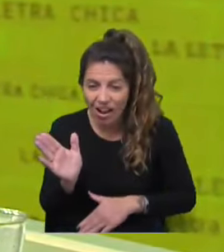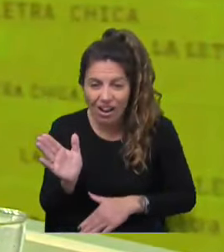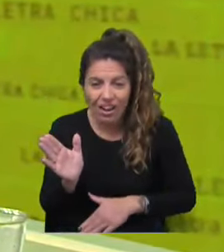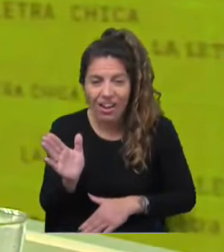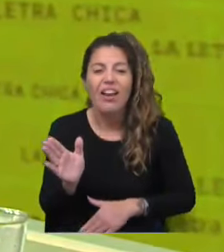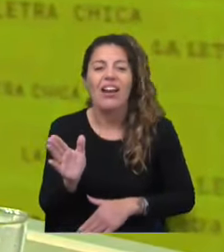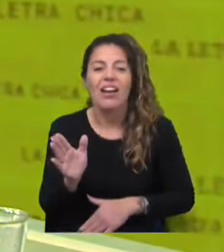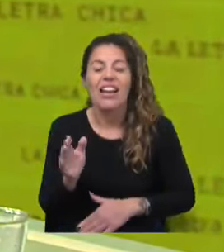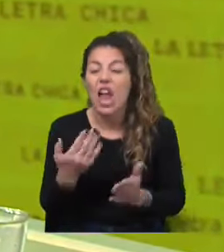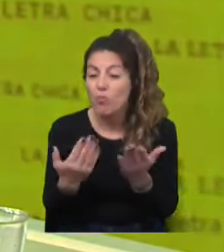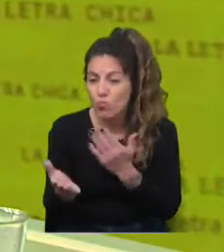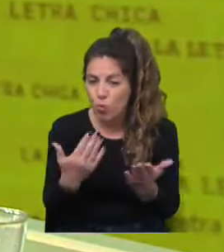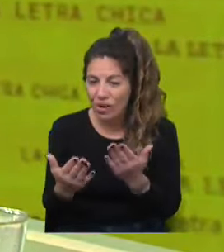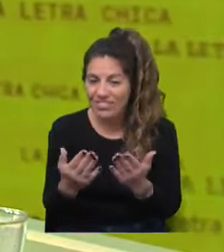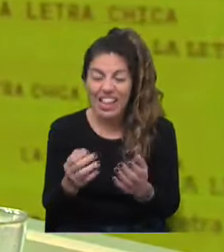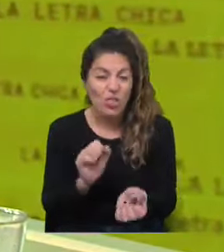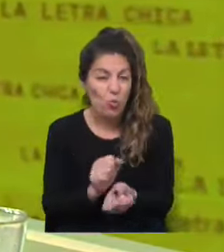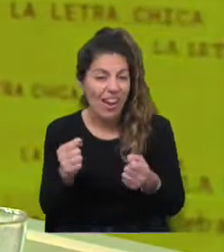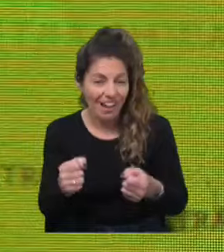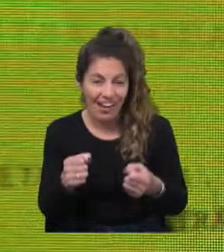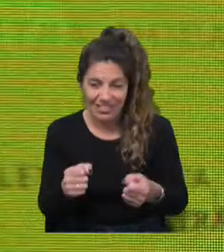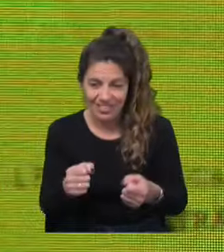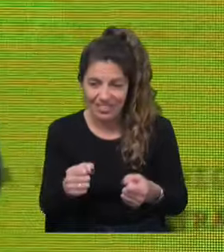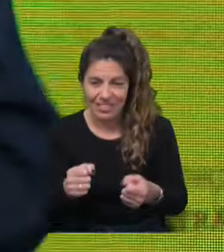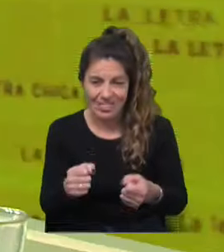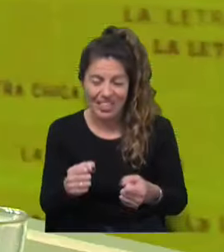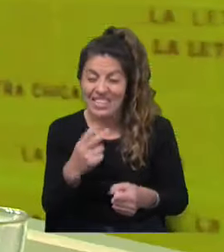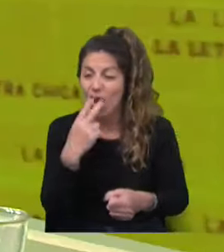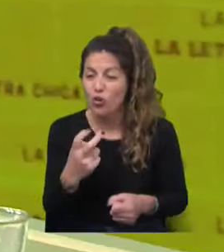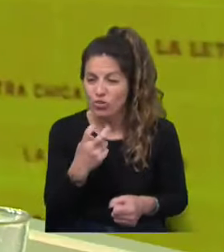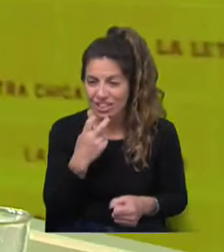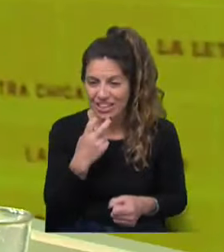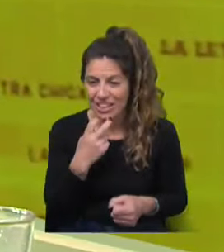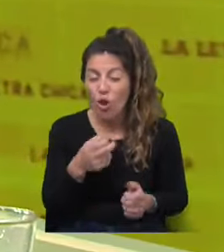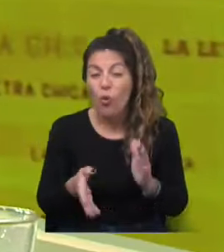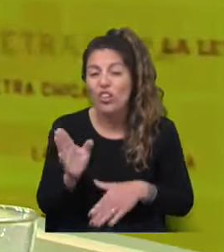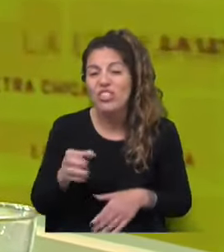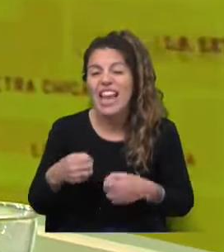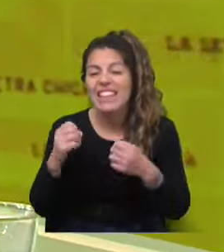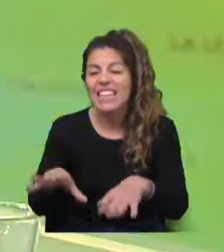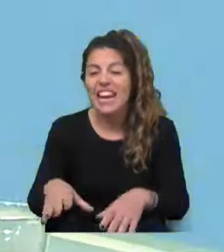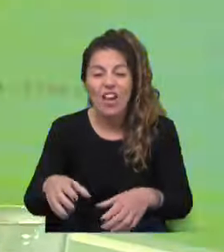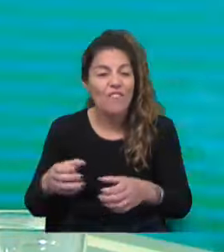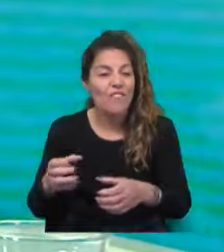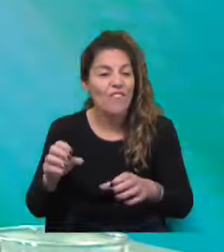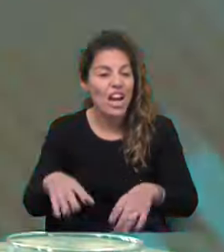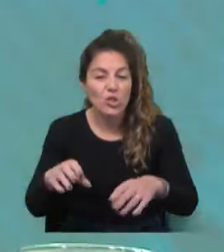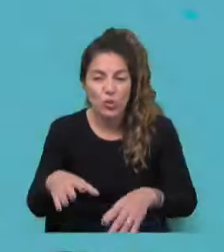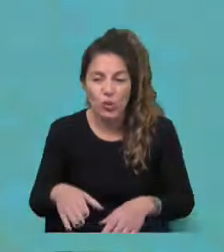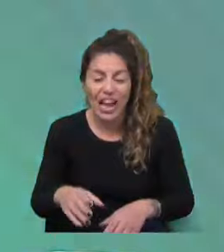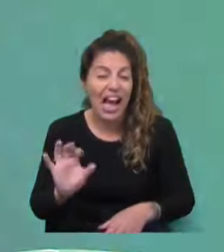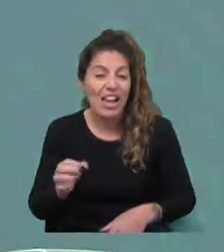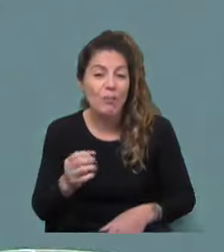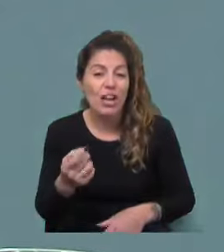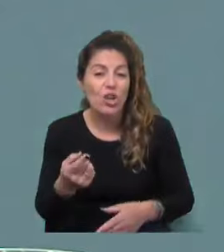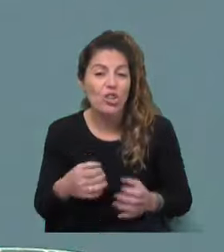de la puerta de una cárcel, Juan Soler, en San José, que cuando sale a tirar la basura, o sea, al hermano de un